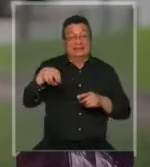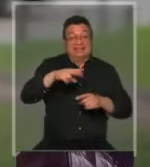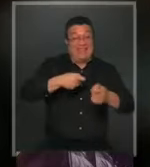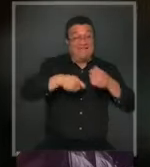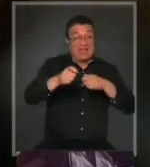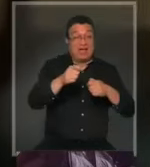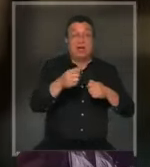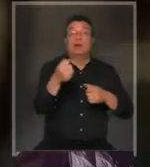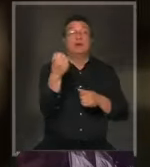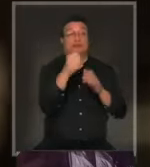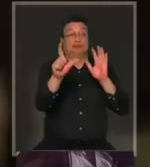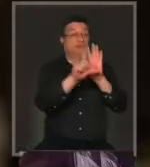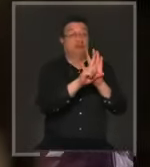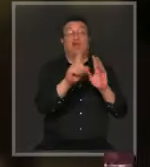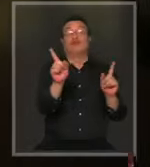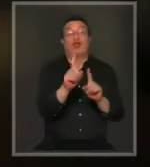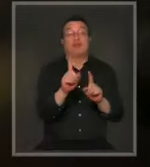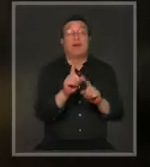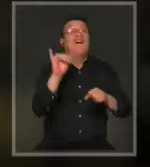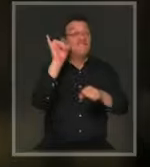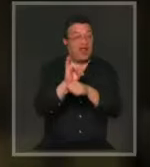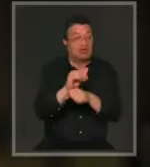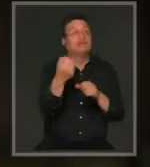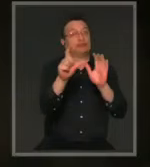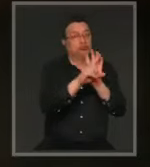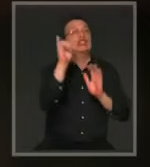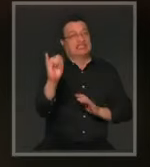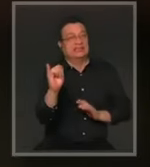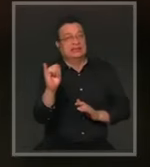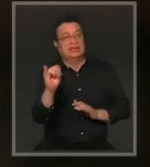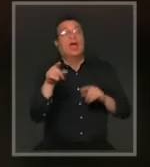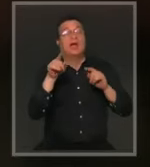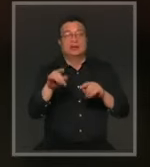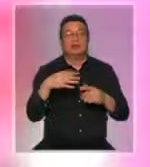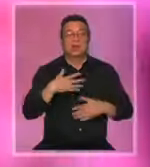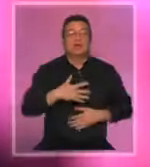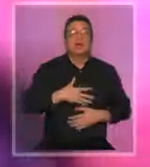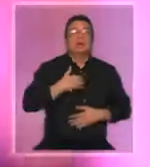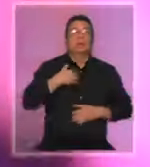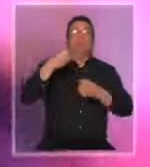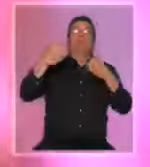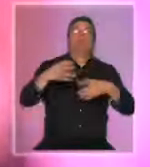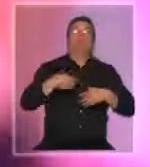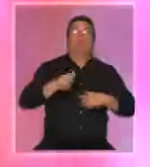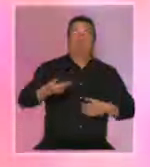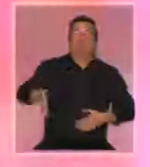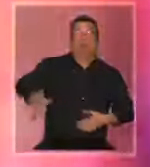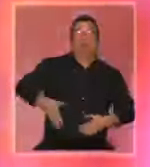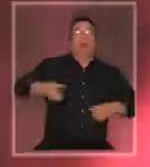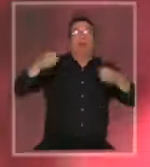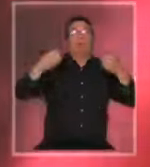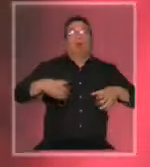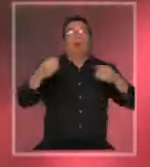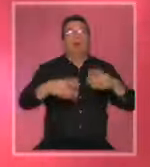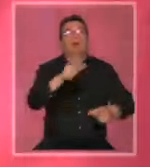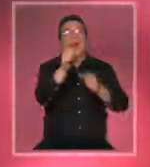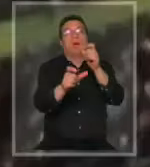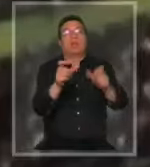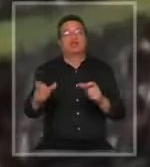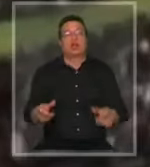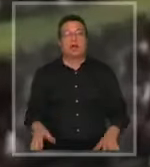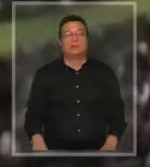delito actualmente, la falsificación sí, un engaño que juega con el sentimiento pero también con el bolsillo de miles de personas.